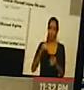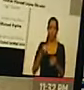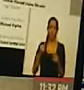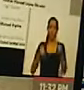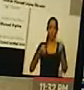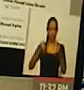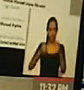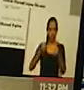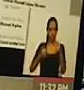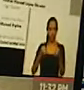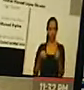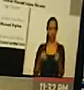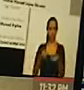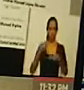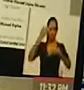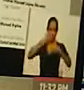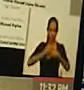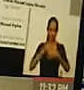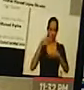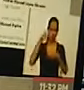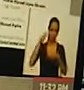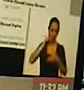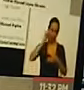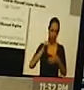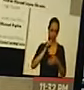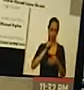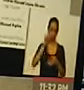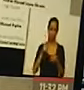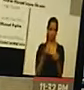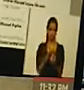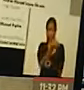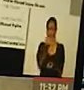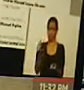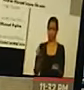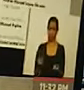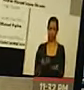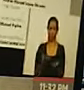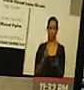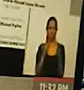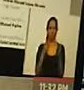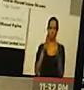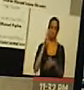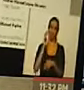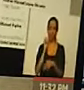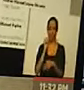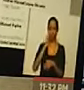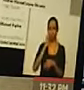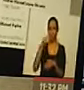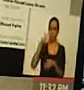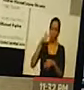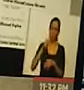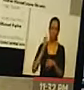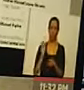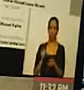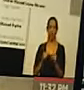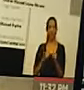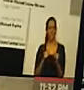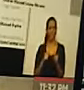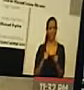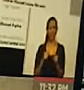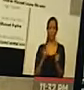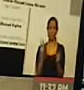baleada, y con un mundo de tiros, ¿no? Como unos 30 o 40 tiros. Pero nada más aparece